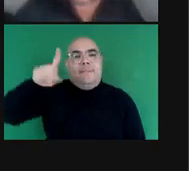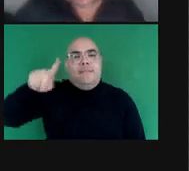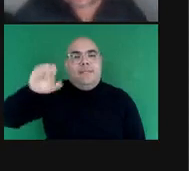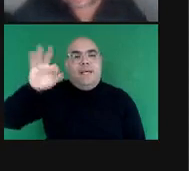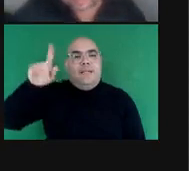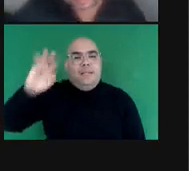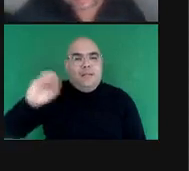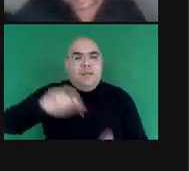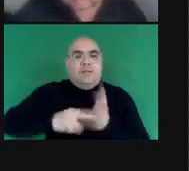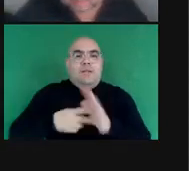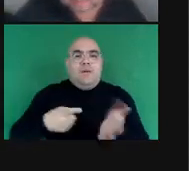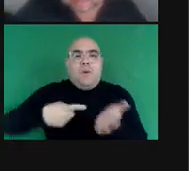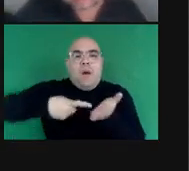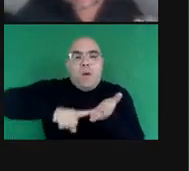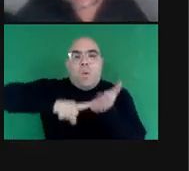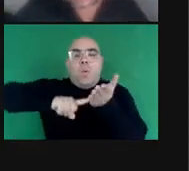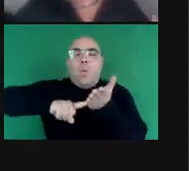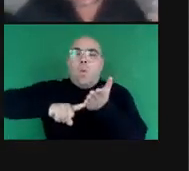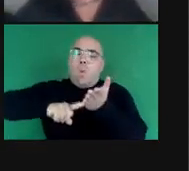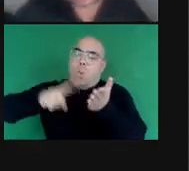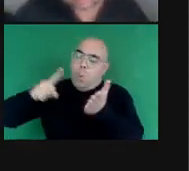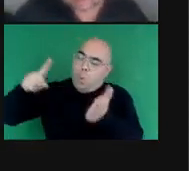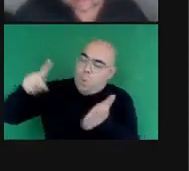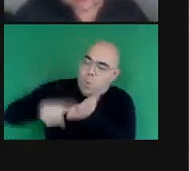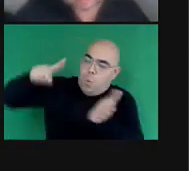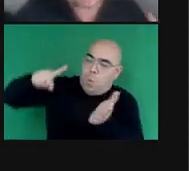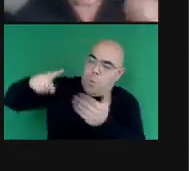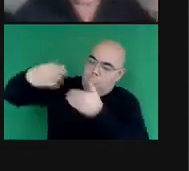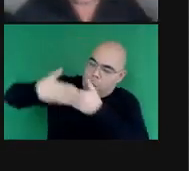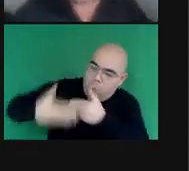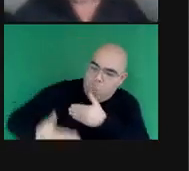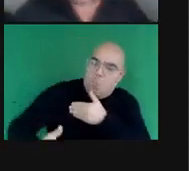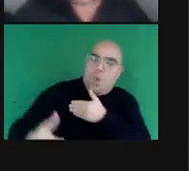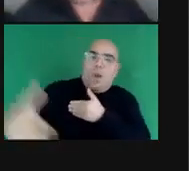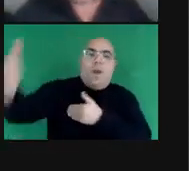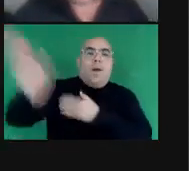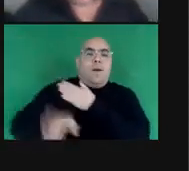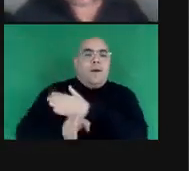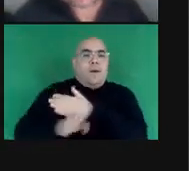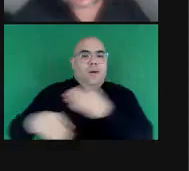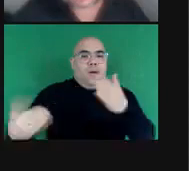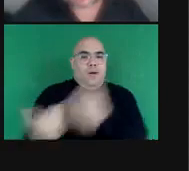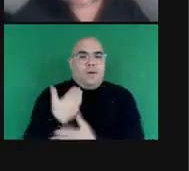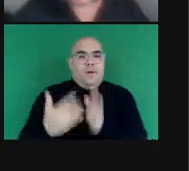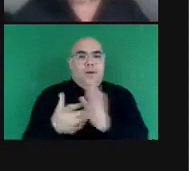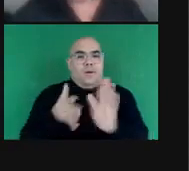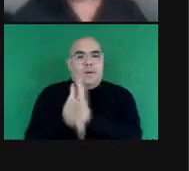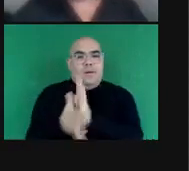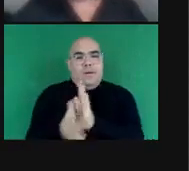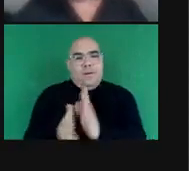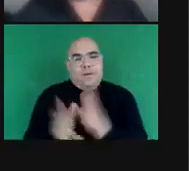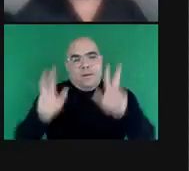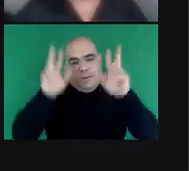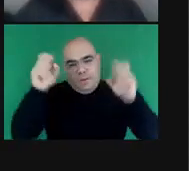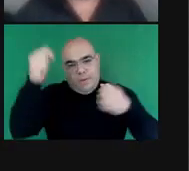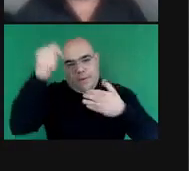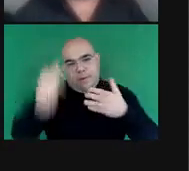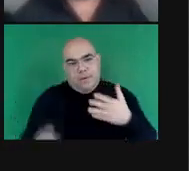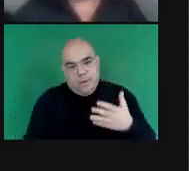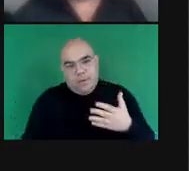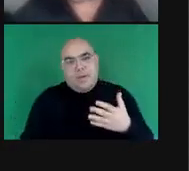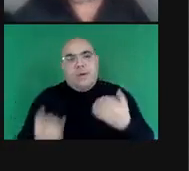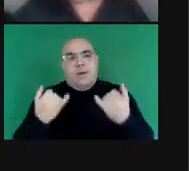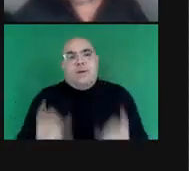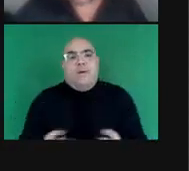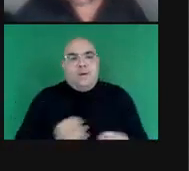se conserva de la escritura anterior y que se trata de borrar con la nueva, y lo enfocaremos posteriormente hacia el palimpsesto arquitectónico como